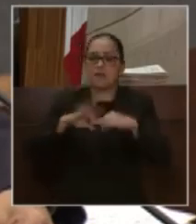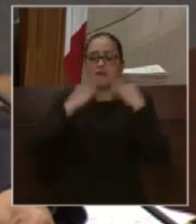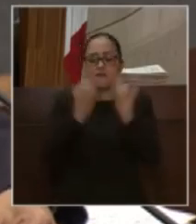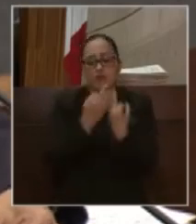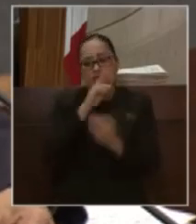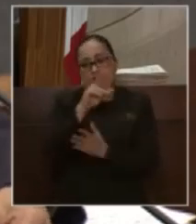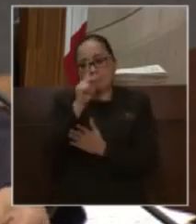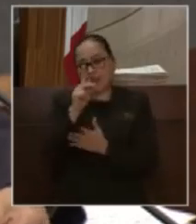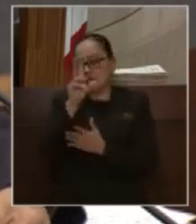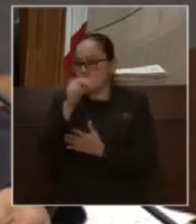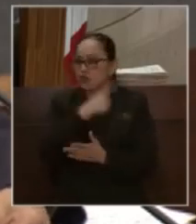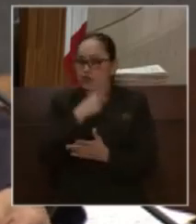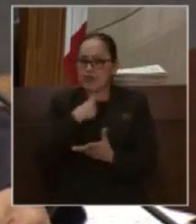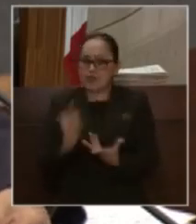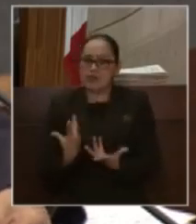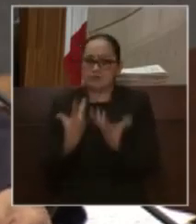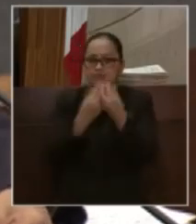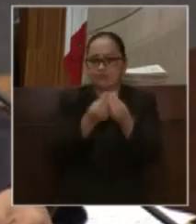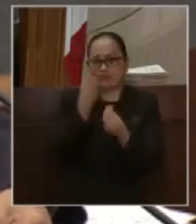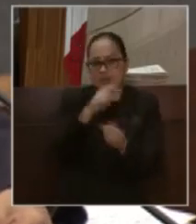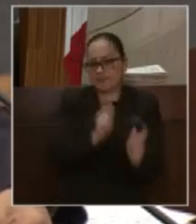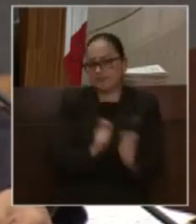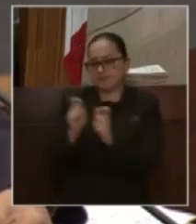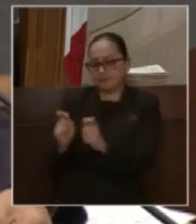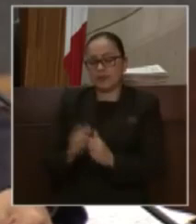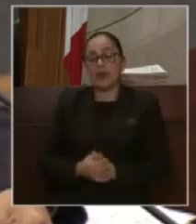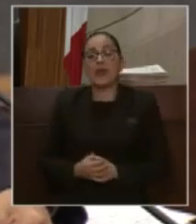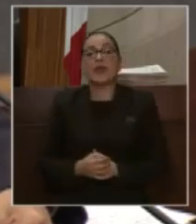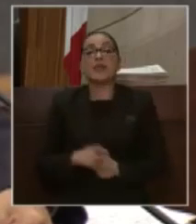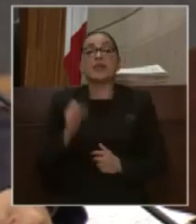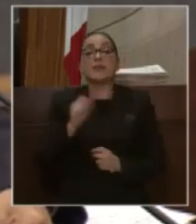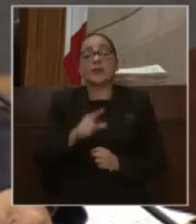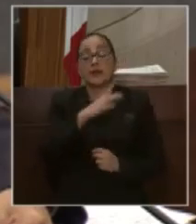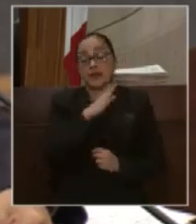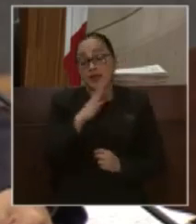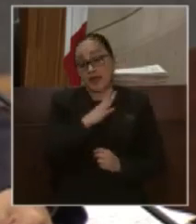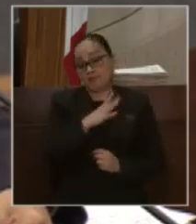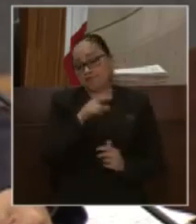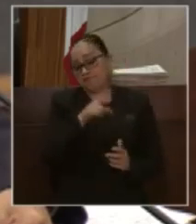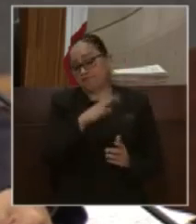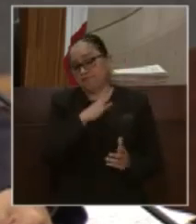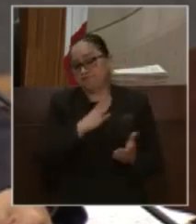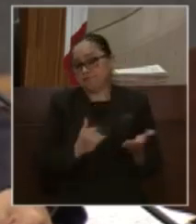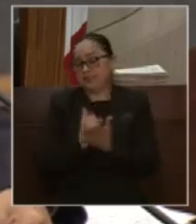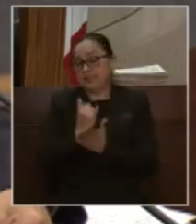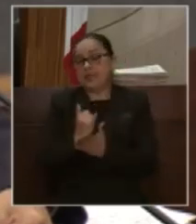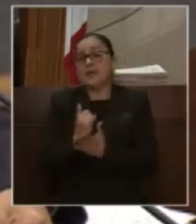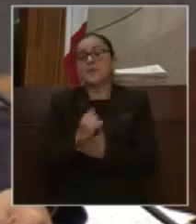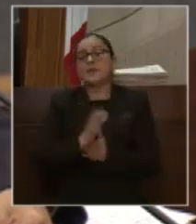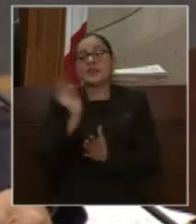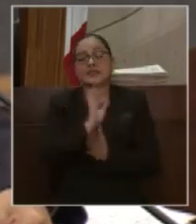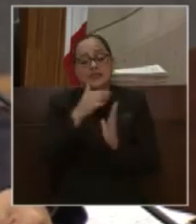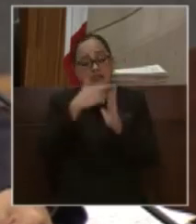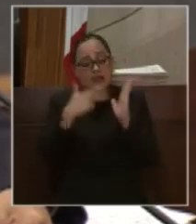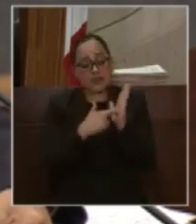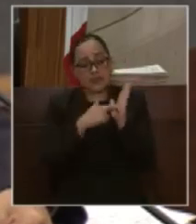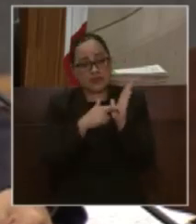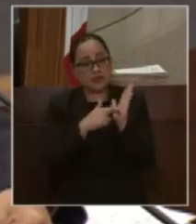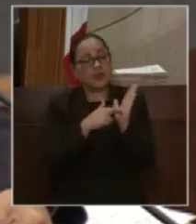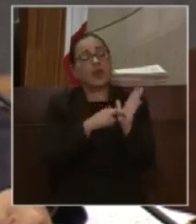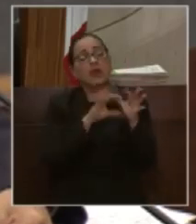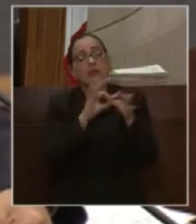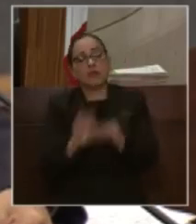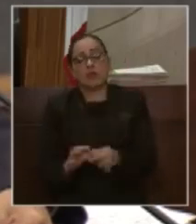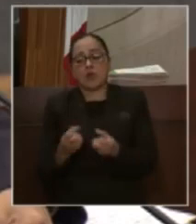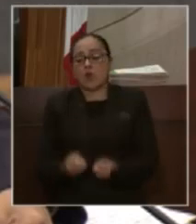que se excluyen. Igual calificativa se propone para el agravio en el que se aduce que, conforme a los lineamientos aplicables, la